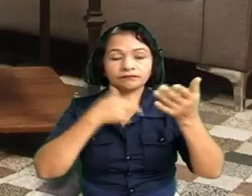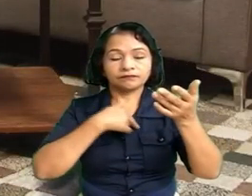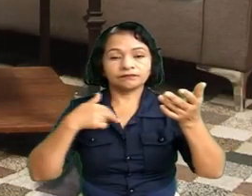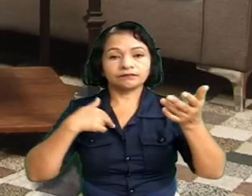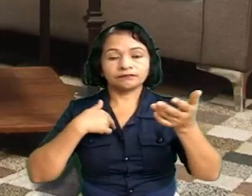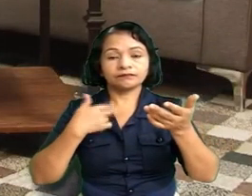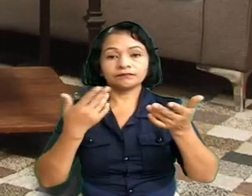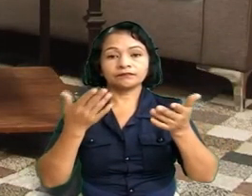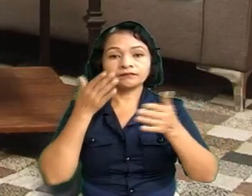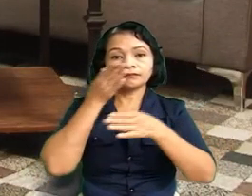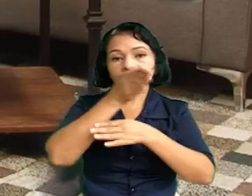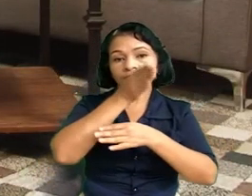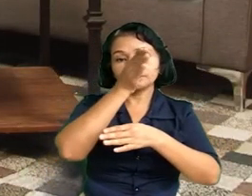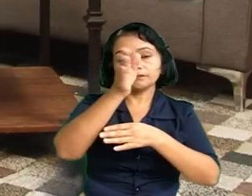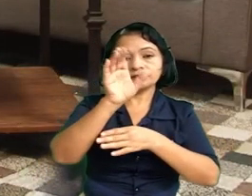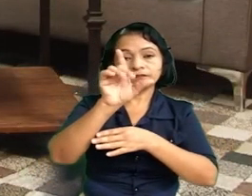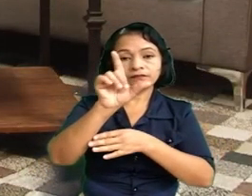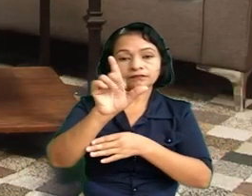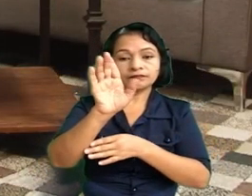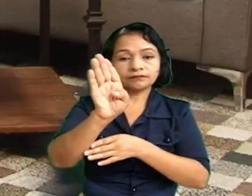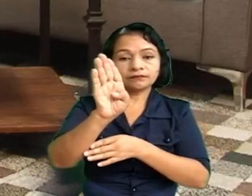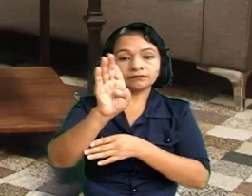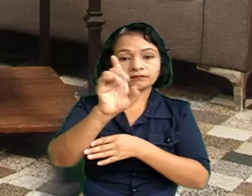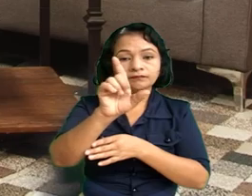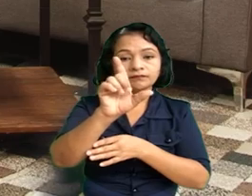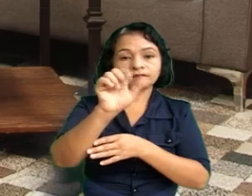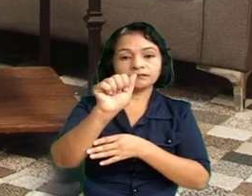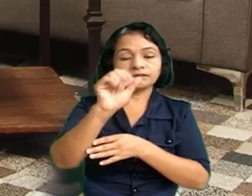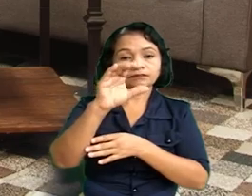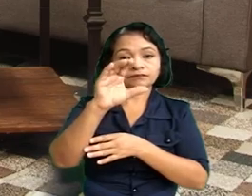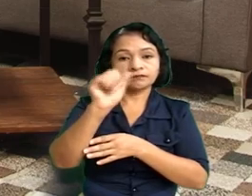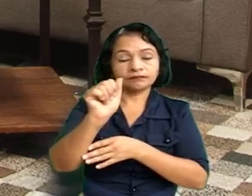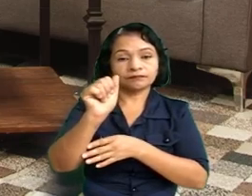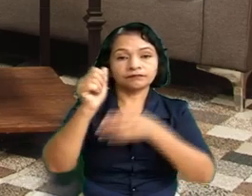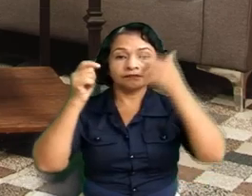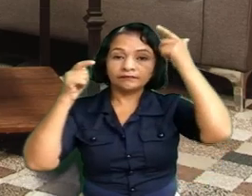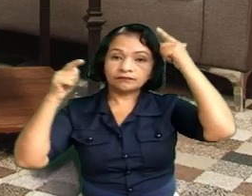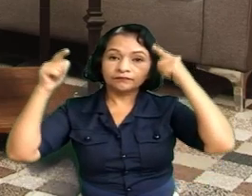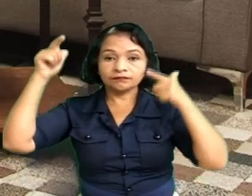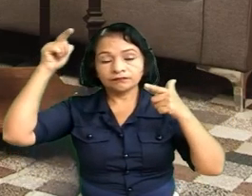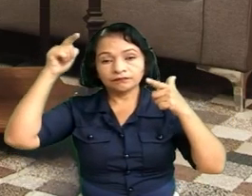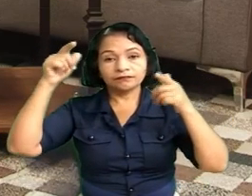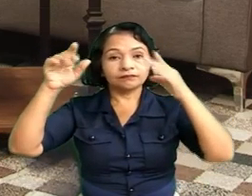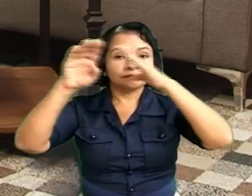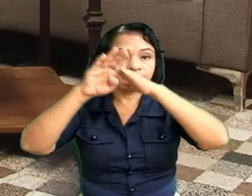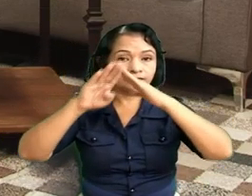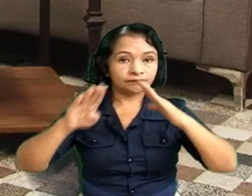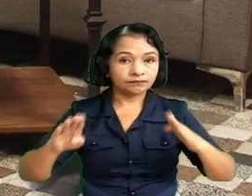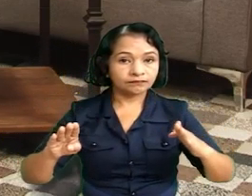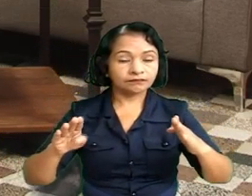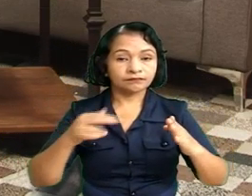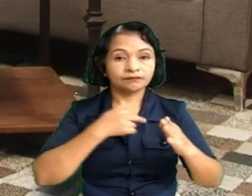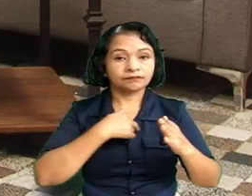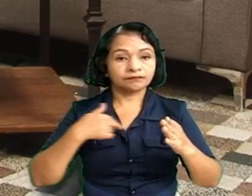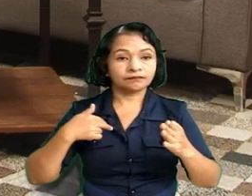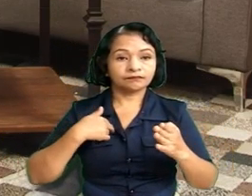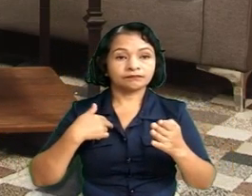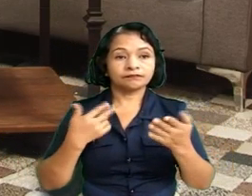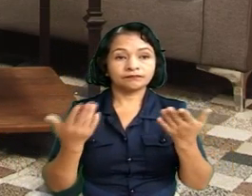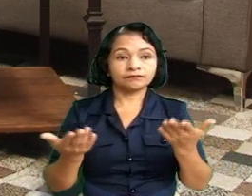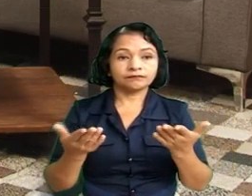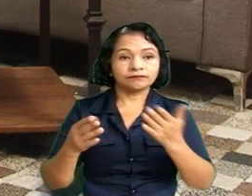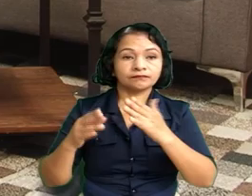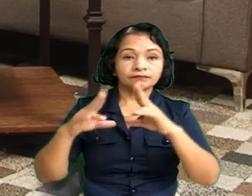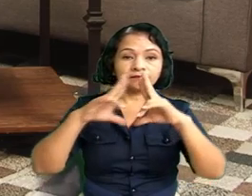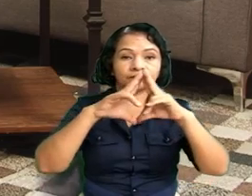precisamente la incidencia de Blanca Arauz, en principio en esa visión del general Sandino de construcción de paz. Se van los marines expulsados de nuestro